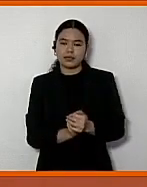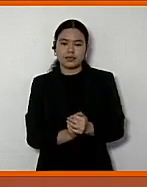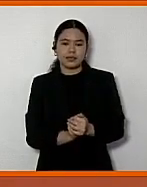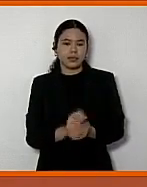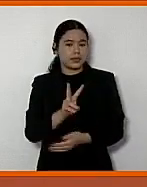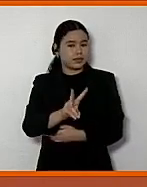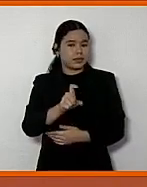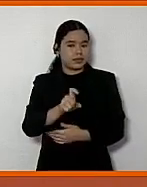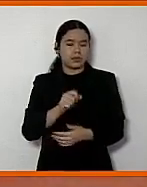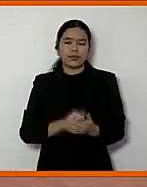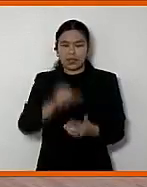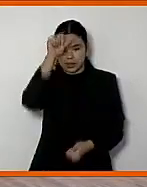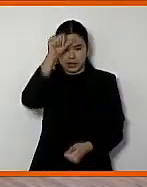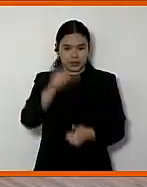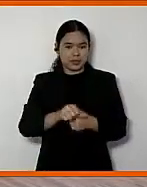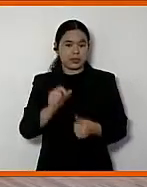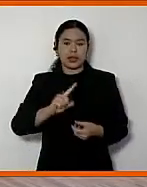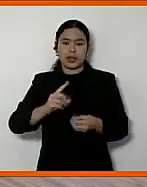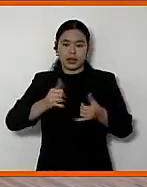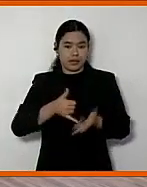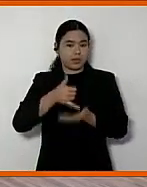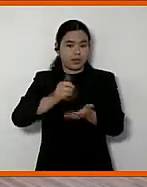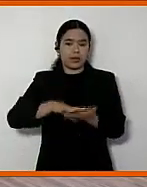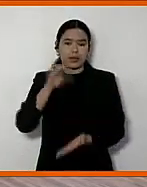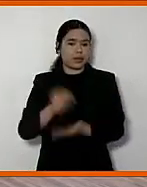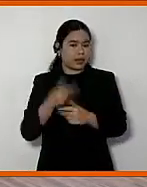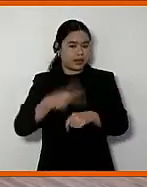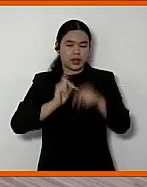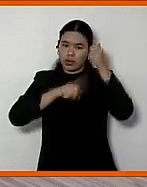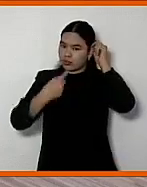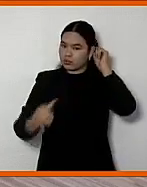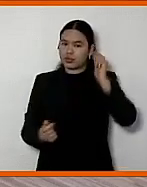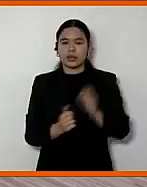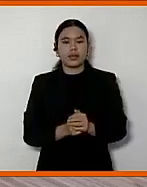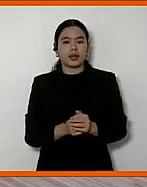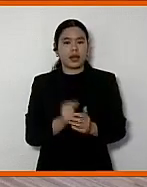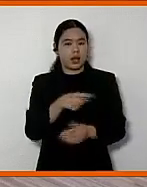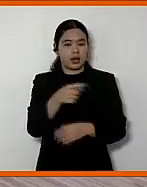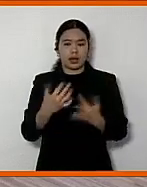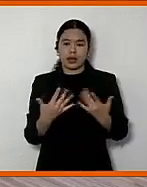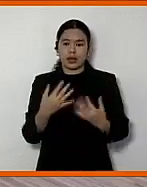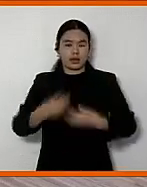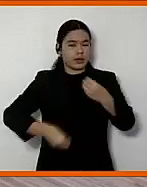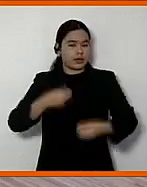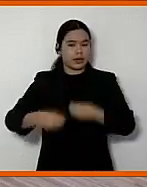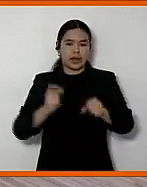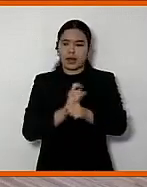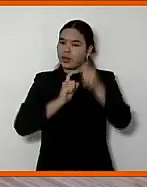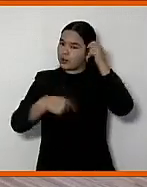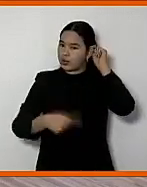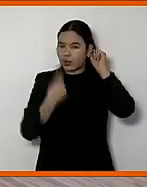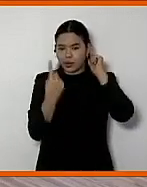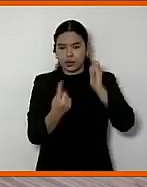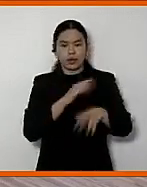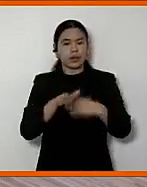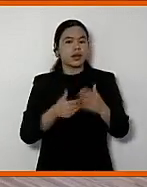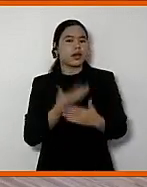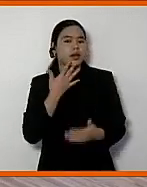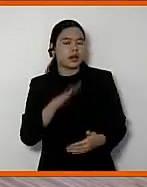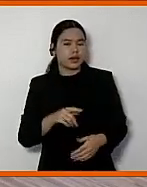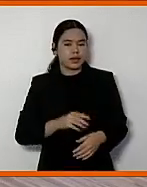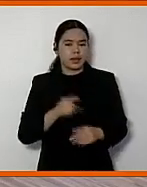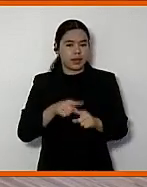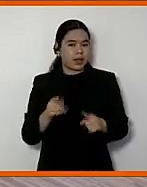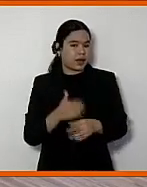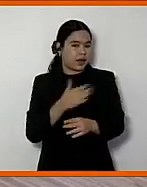2x Recuerda tu primer se multiplica por 2 en diaria pero si está jugando esperando el número favorecido para más uno Te deseo suerte pero